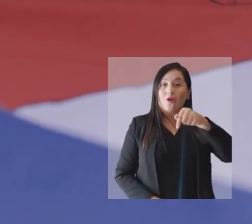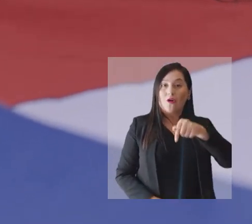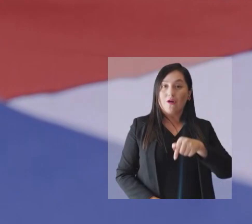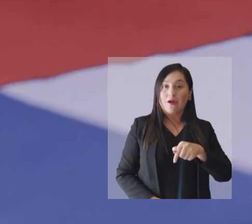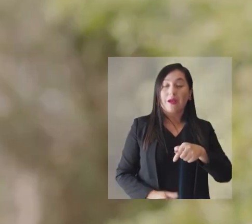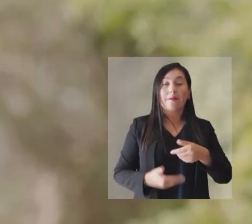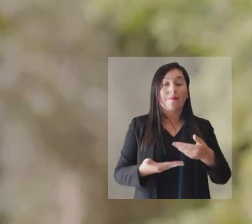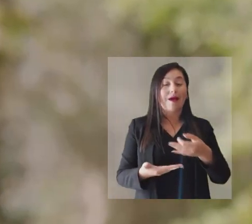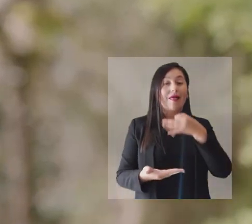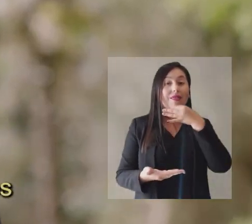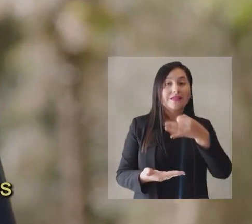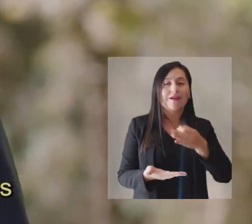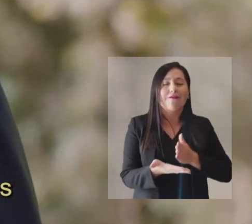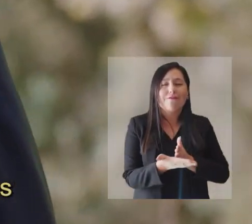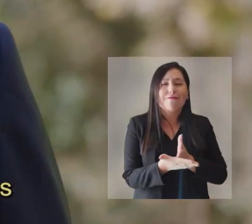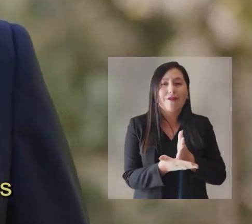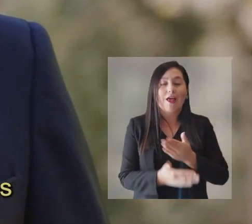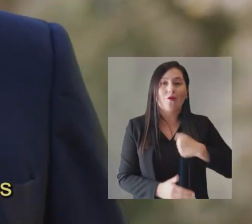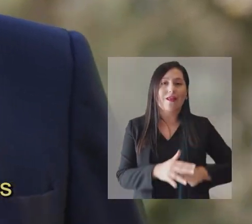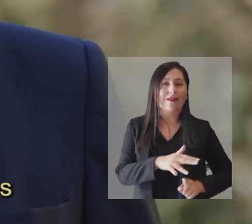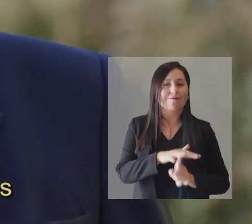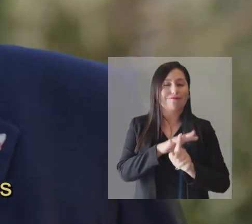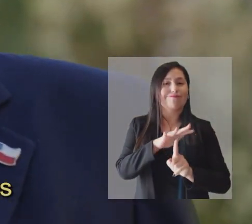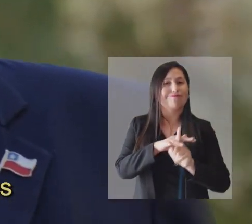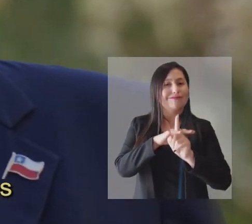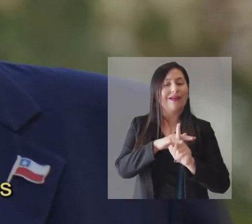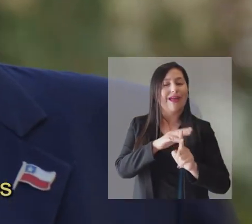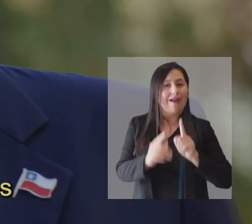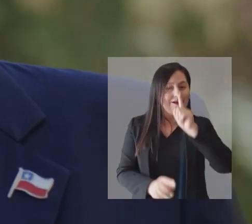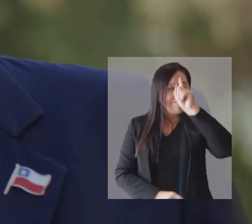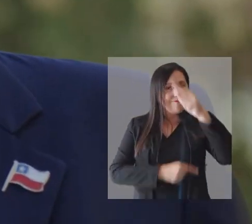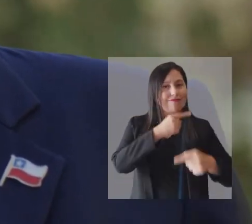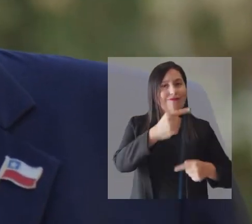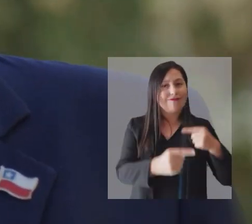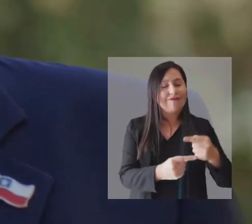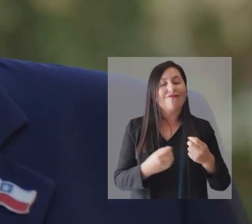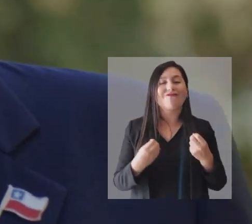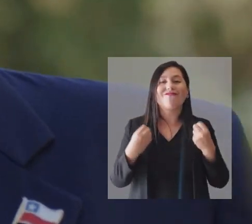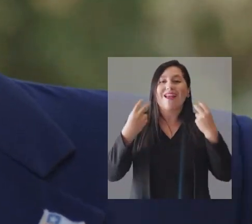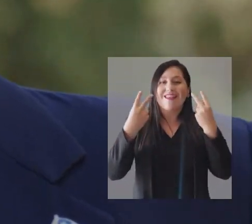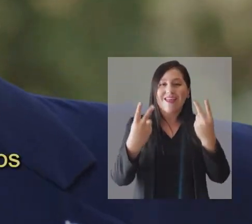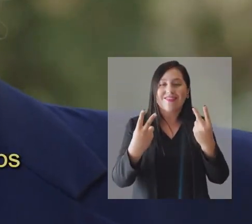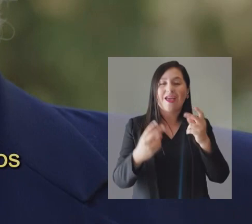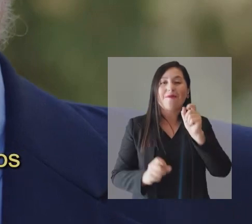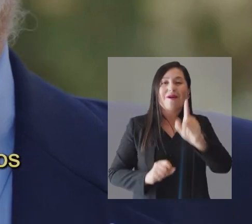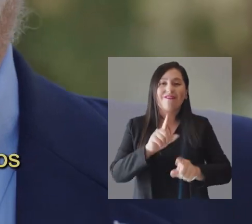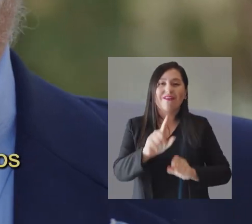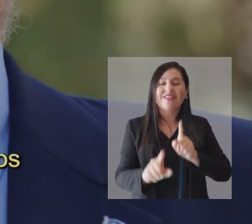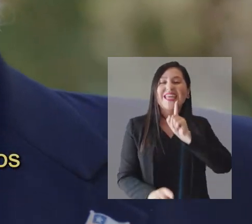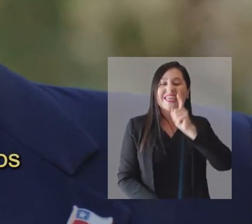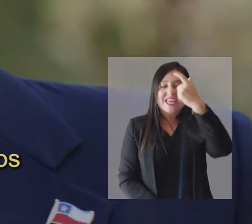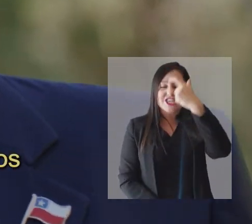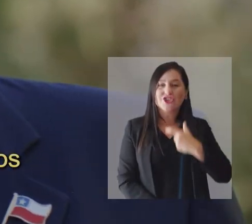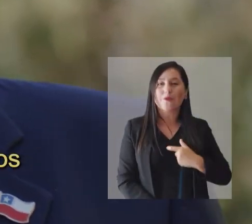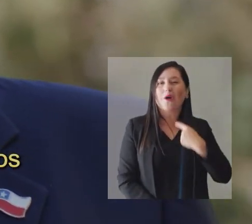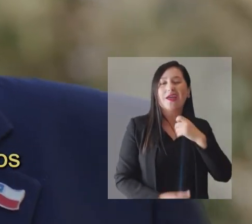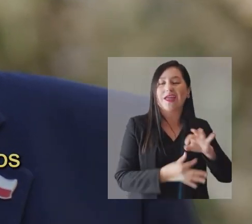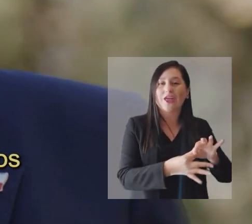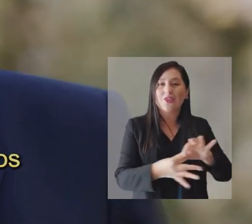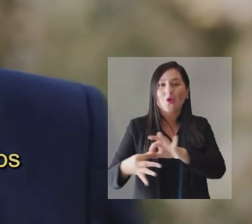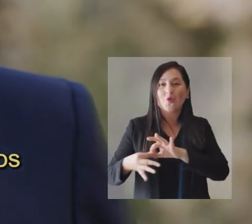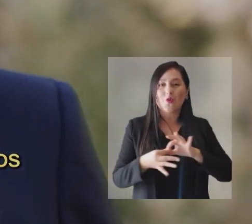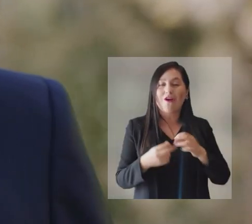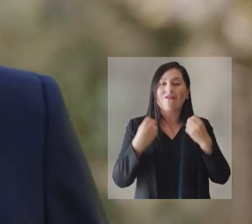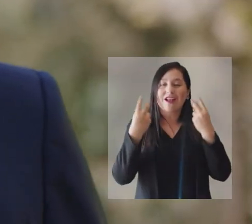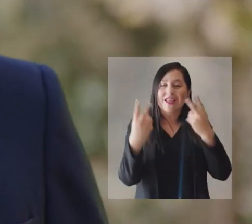hoy en día para decir que somos fieles a nuestras raíces y nuestras tradiciones Hay que ser muy valientes muy valiente para defender lo que somos